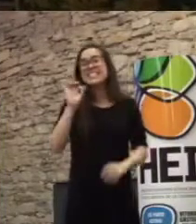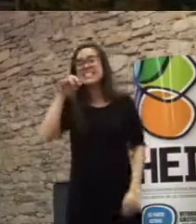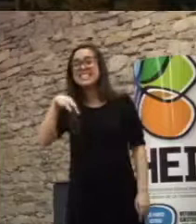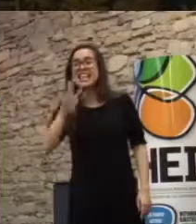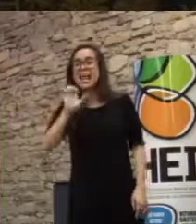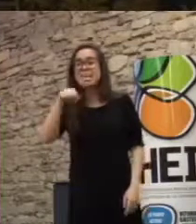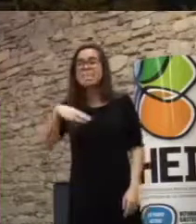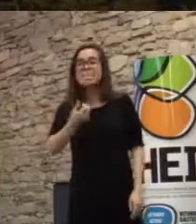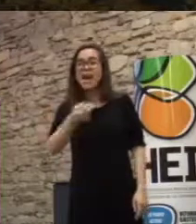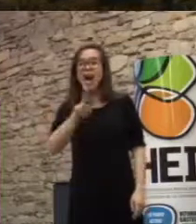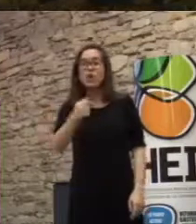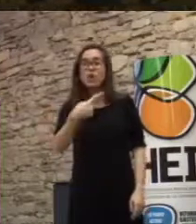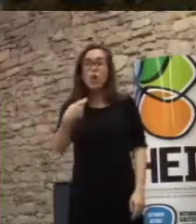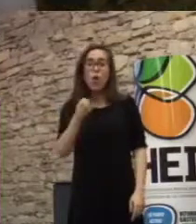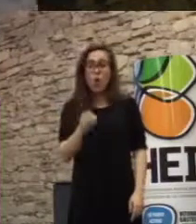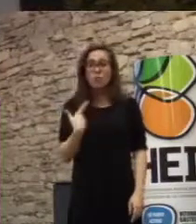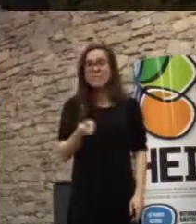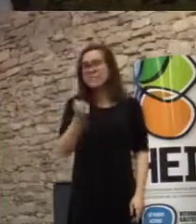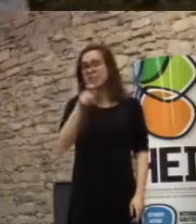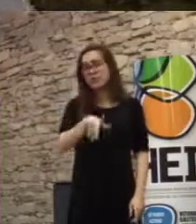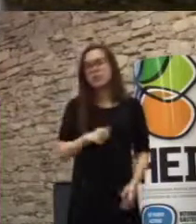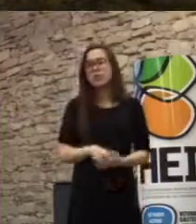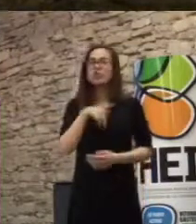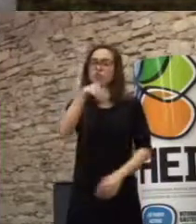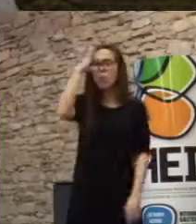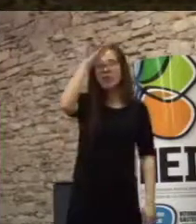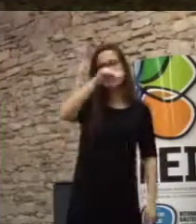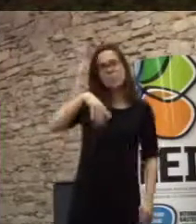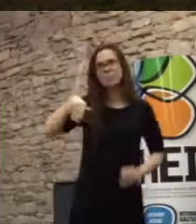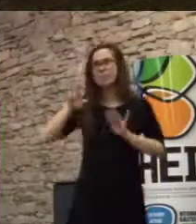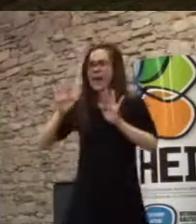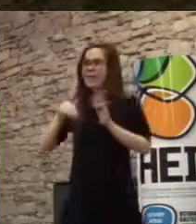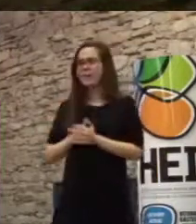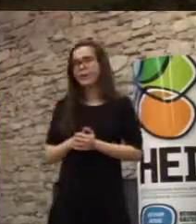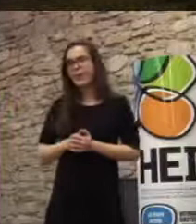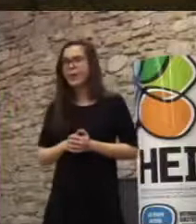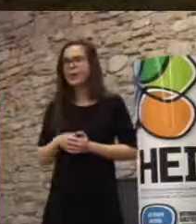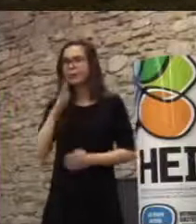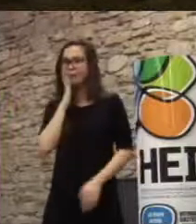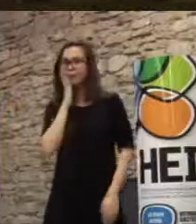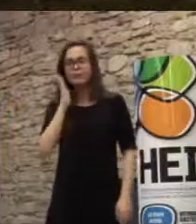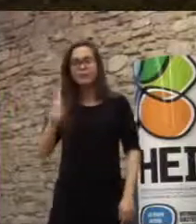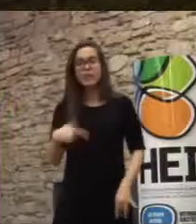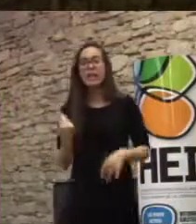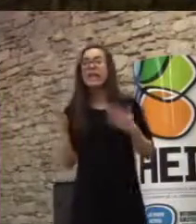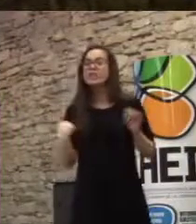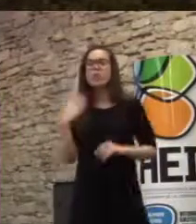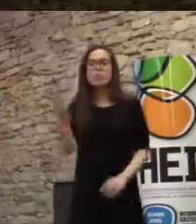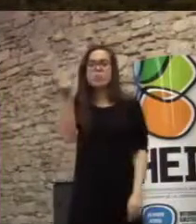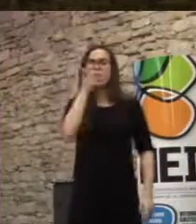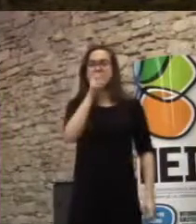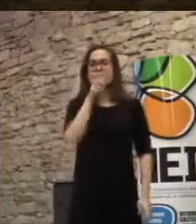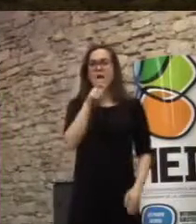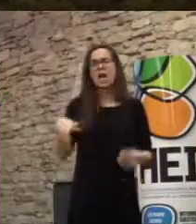no eres muy listo sin embargo eres un caradura de cuidado no me sirve de nada así que yo os digo que estas las eliminamos y que